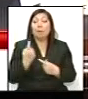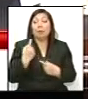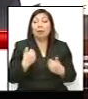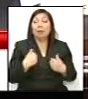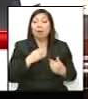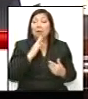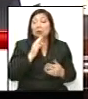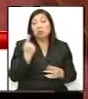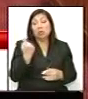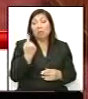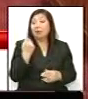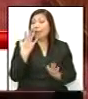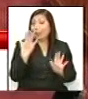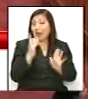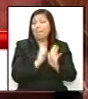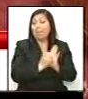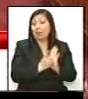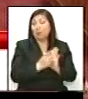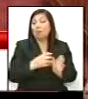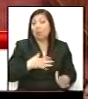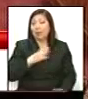minutos.